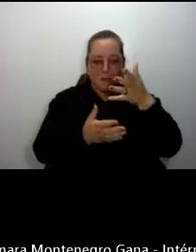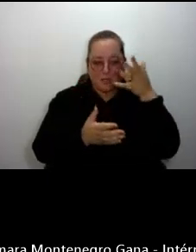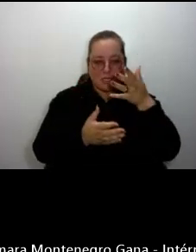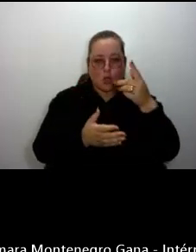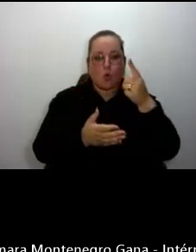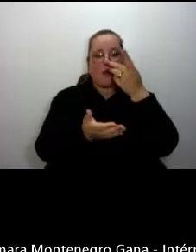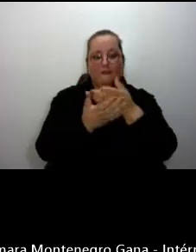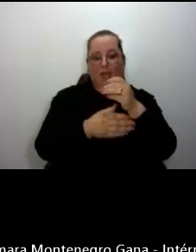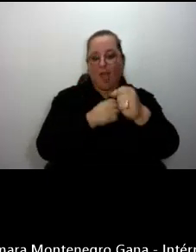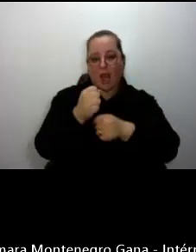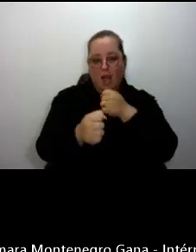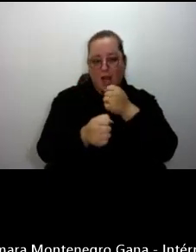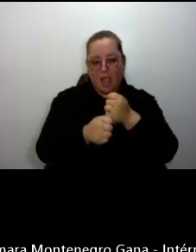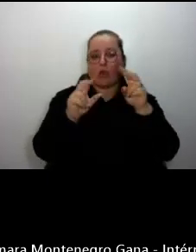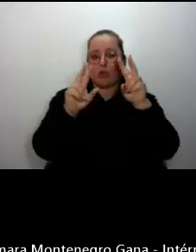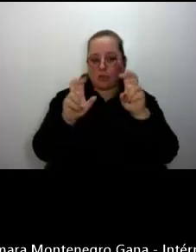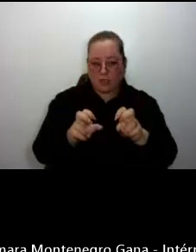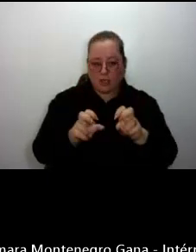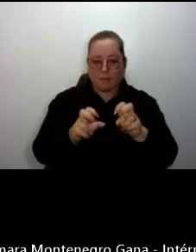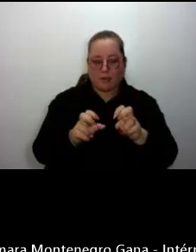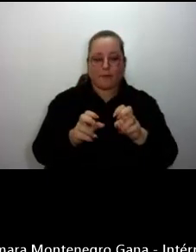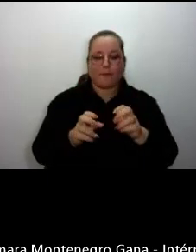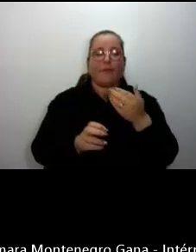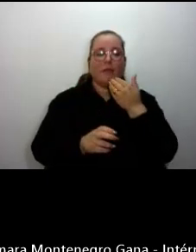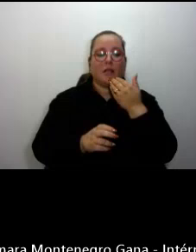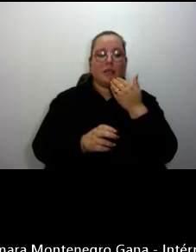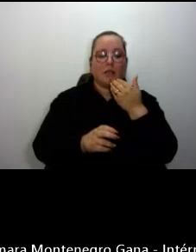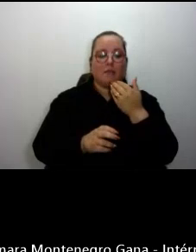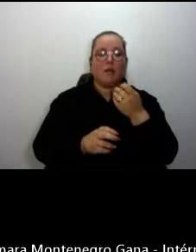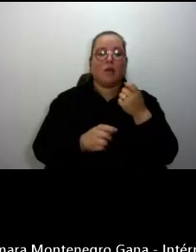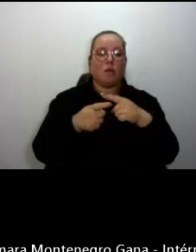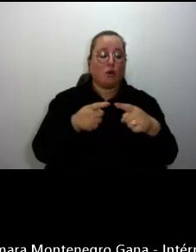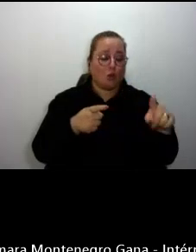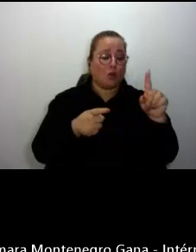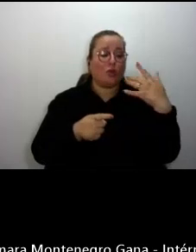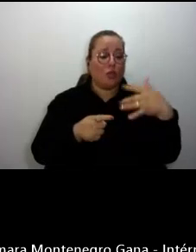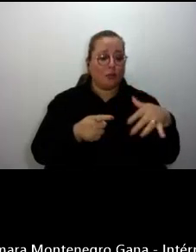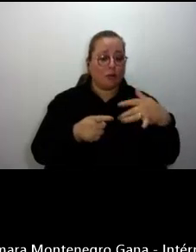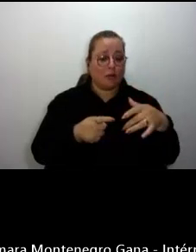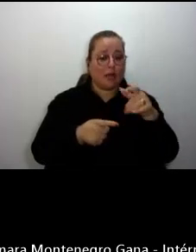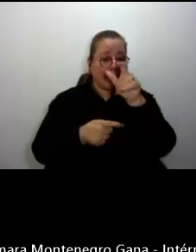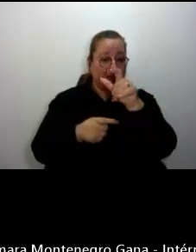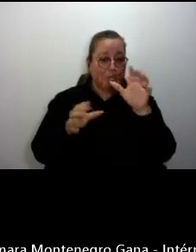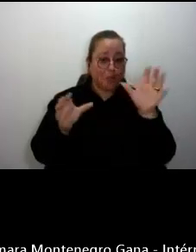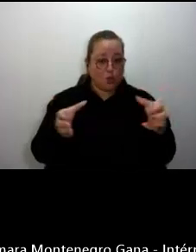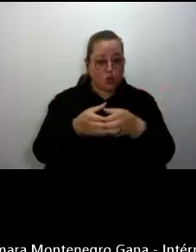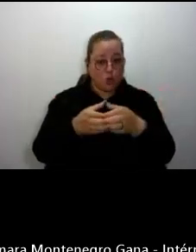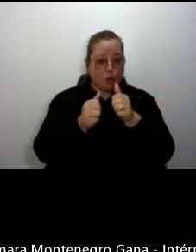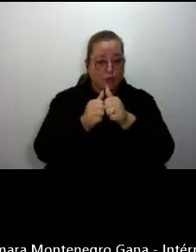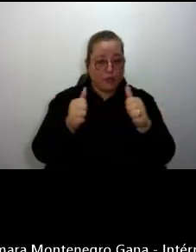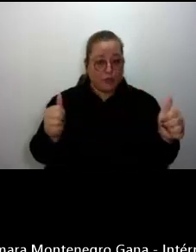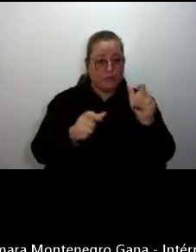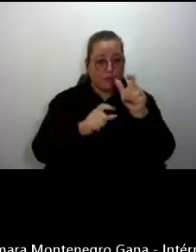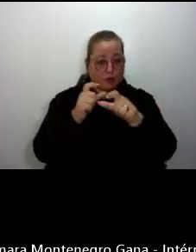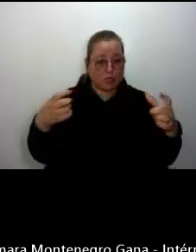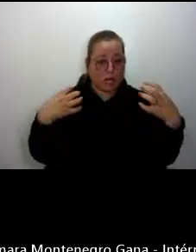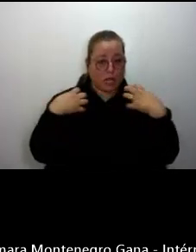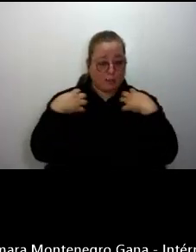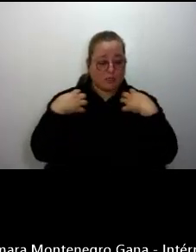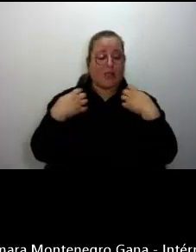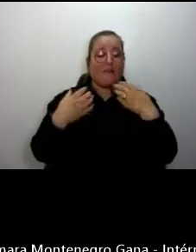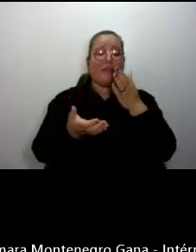la materia. Y otro de los elementos importantes que debe tener presente los equipos directivos y los sostenedores es cuidar